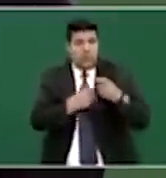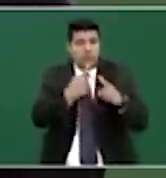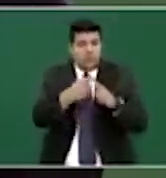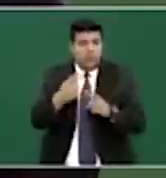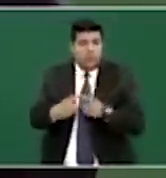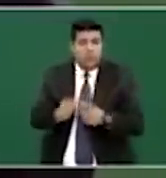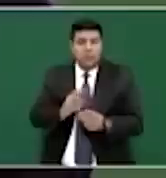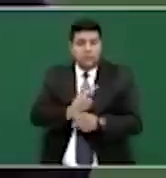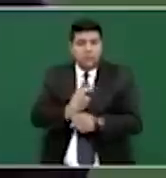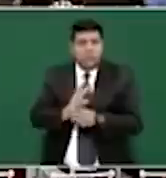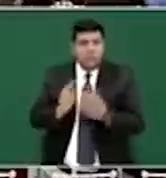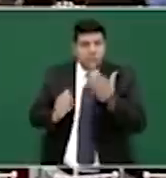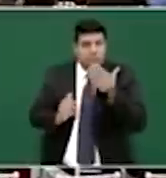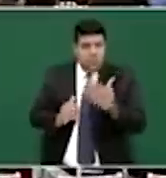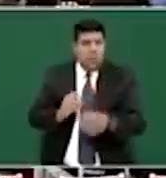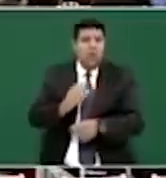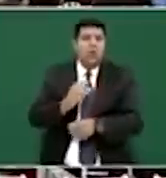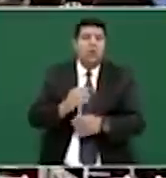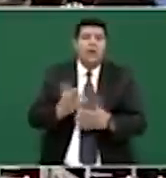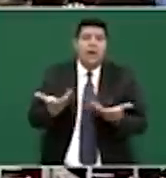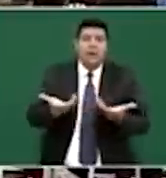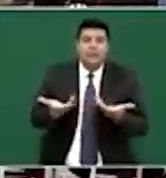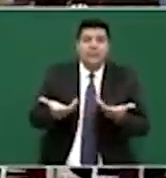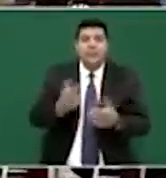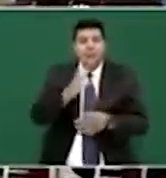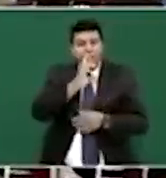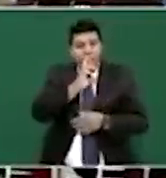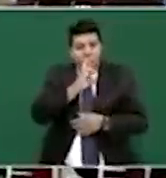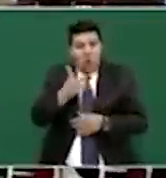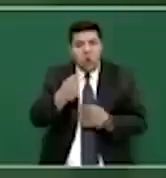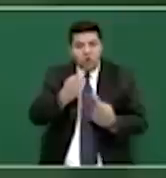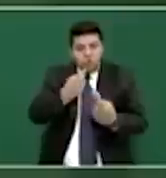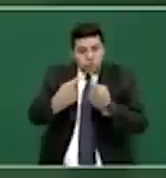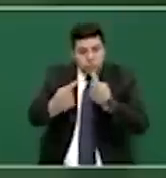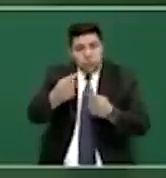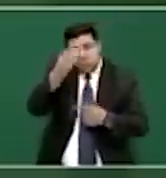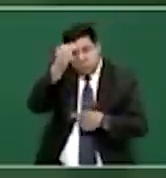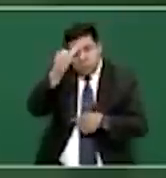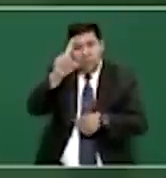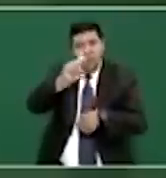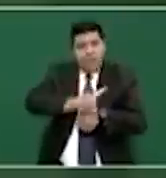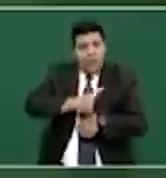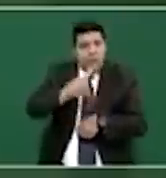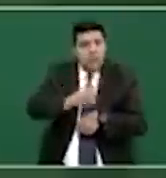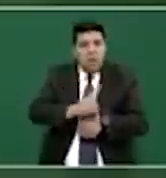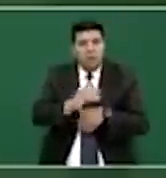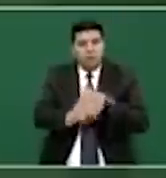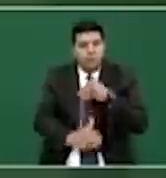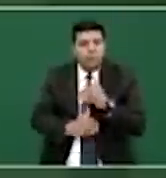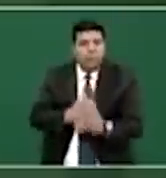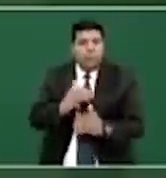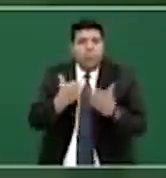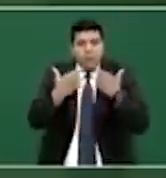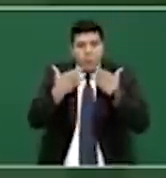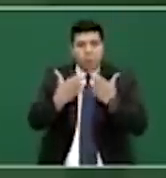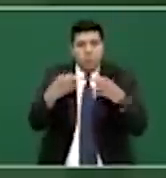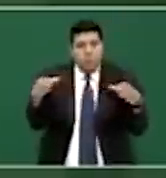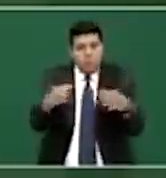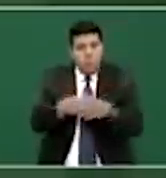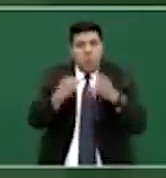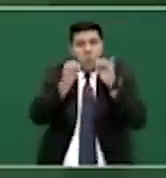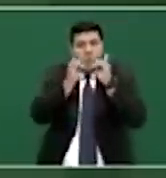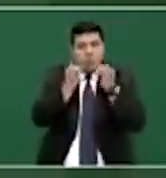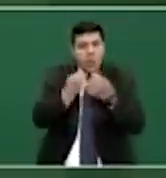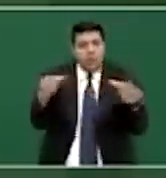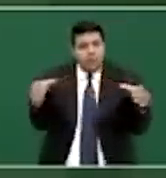trabajáramos coordinados, de que estuviésemos todos los días atendiendo el asunto, el problema, a